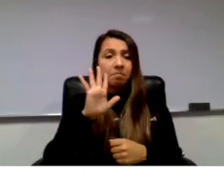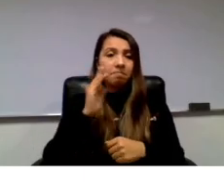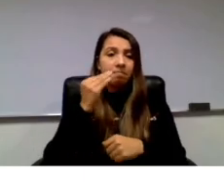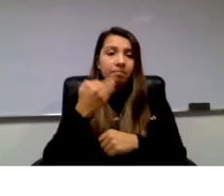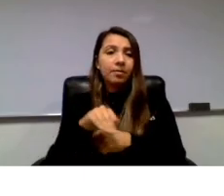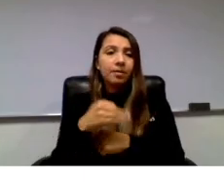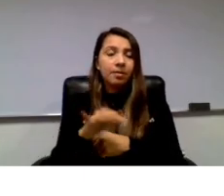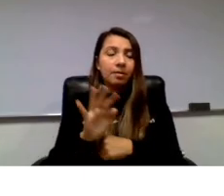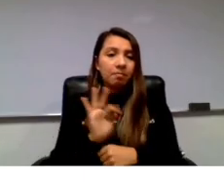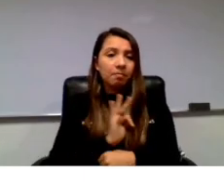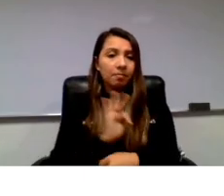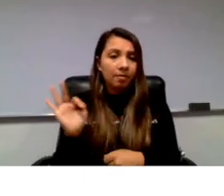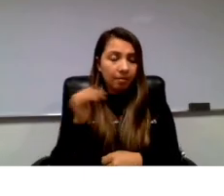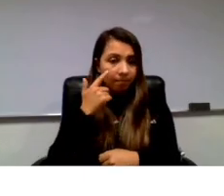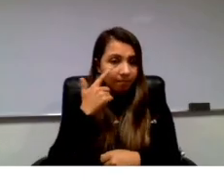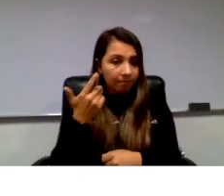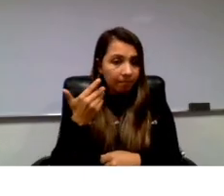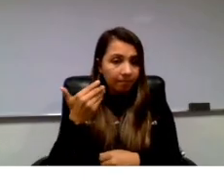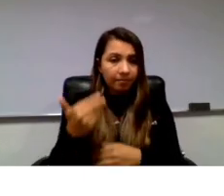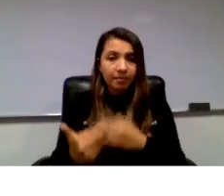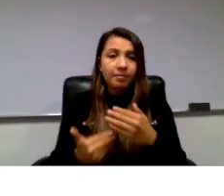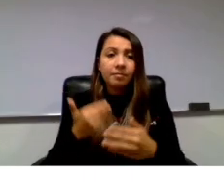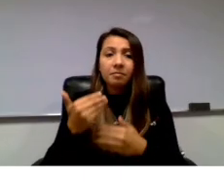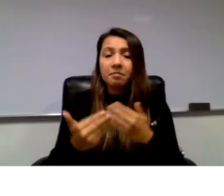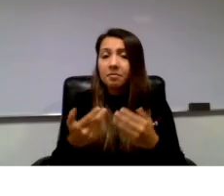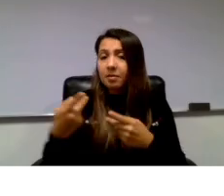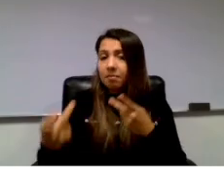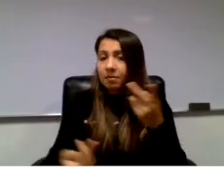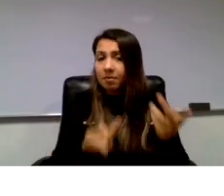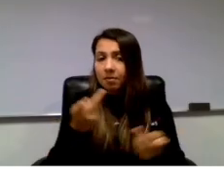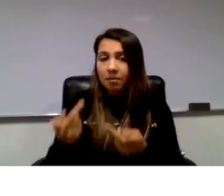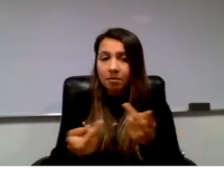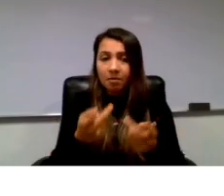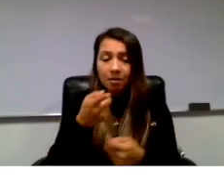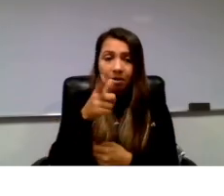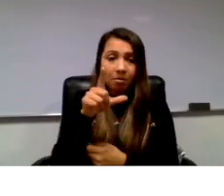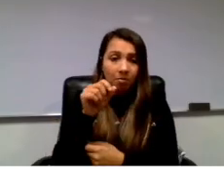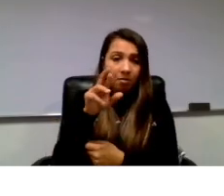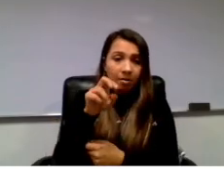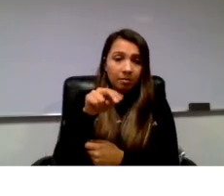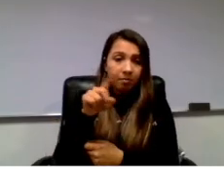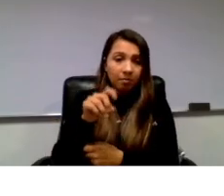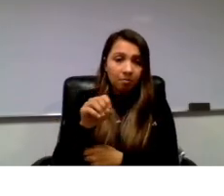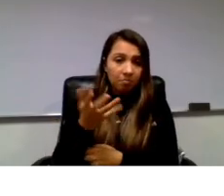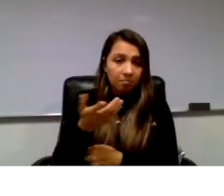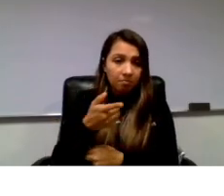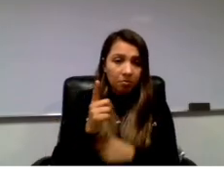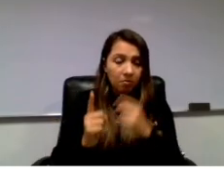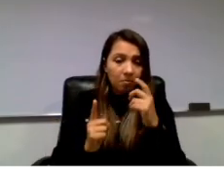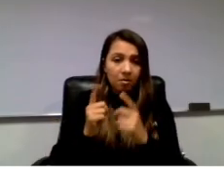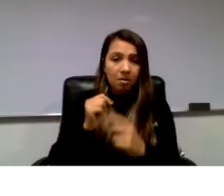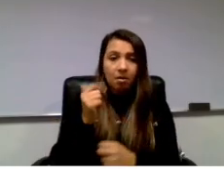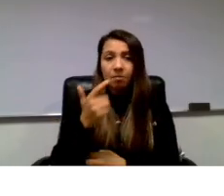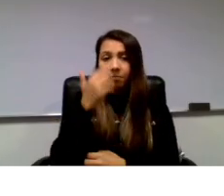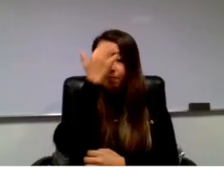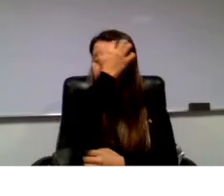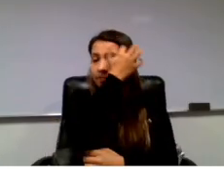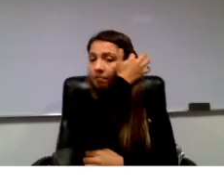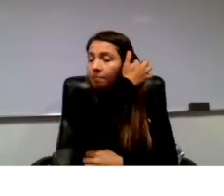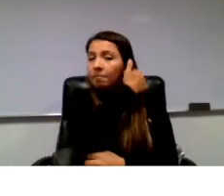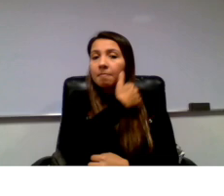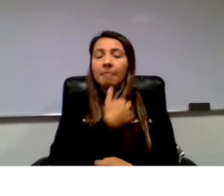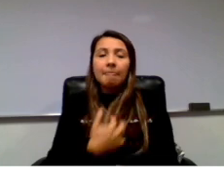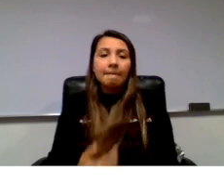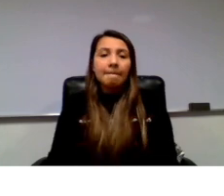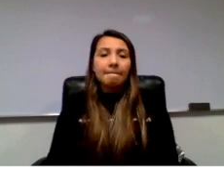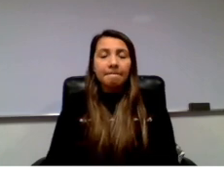mientras, pues podemos avanzar con algún comentario o pregunta, si Lorenzo tuviera alguna. Sí. Bueno,